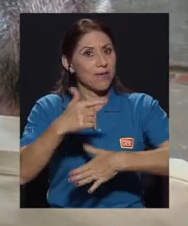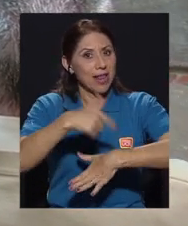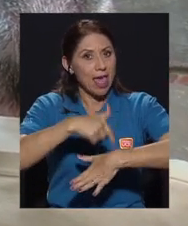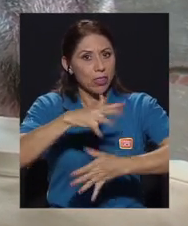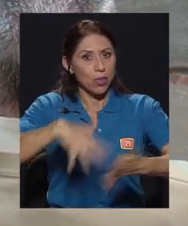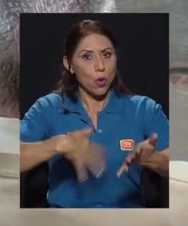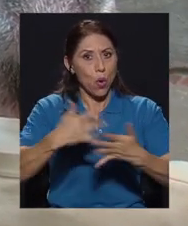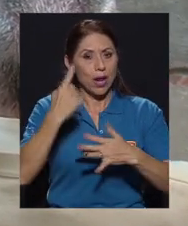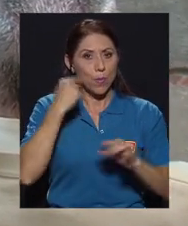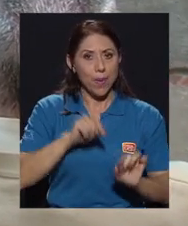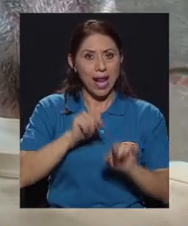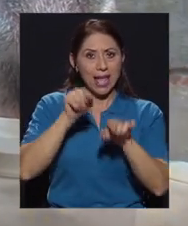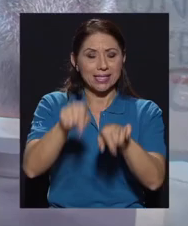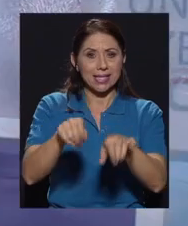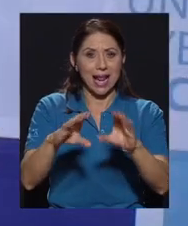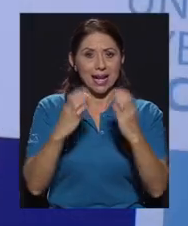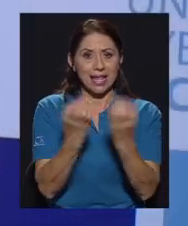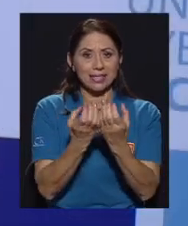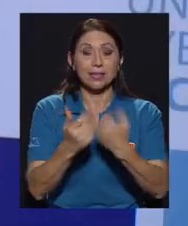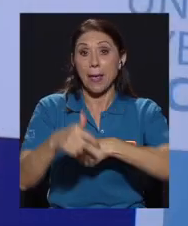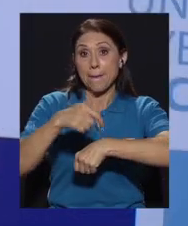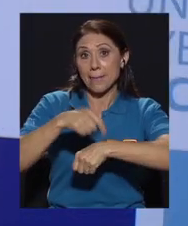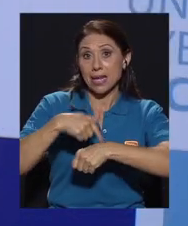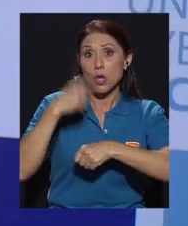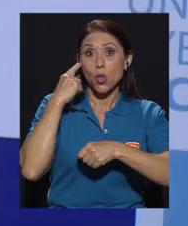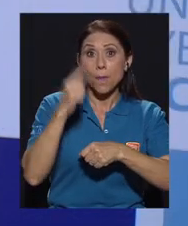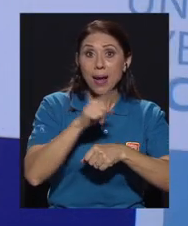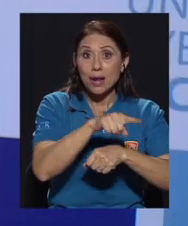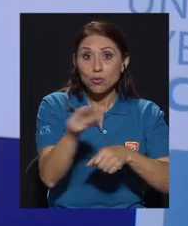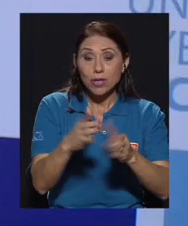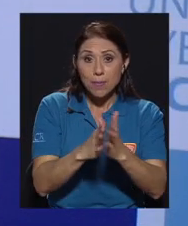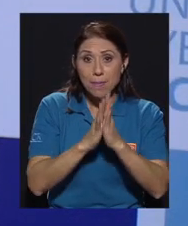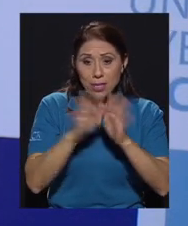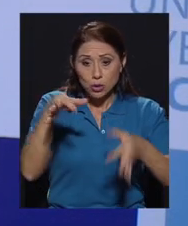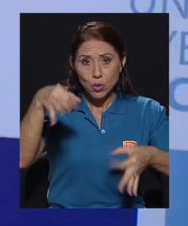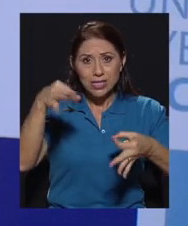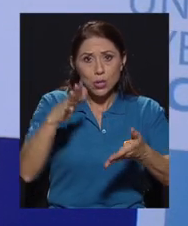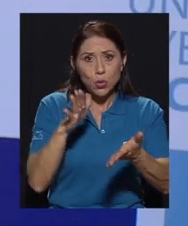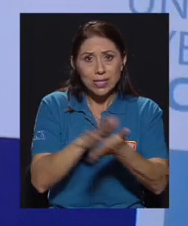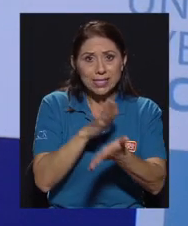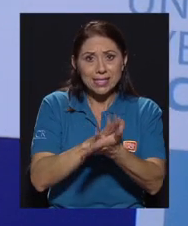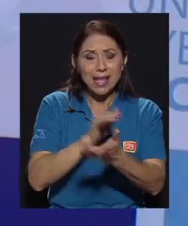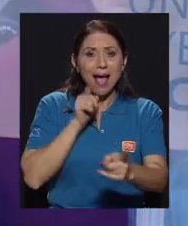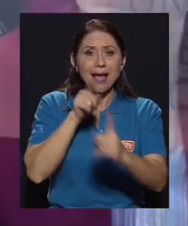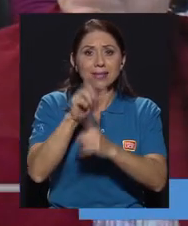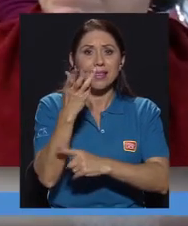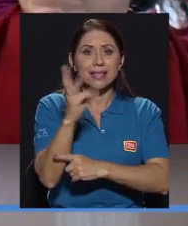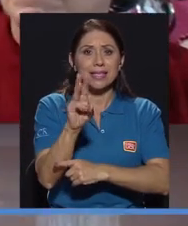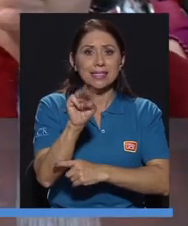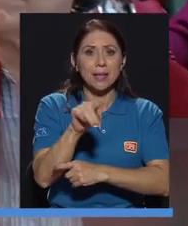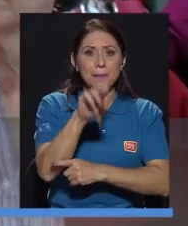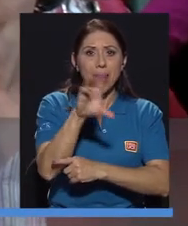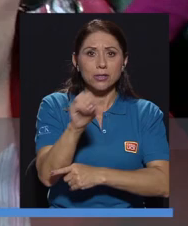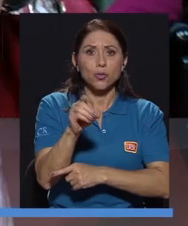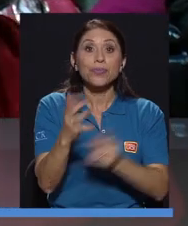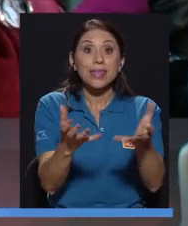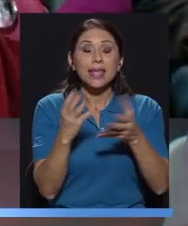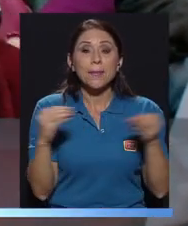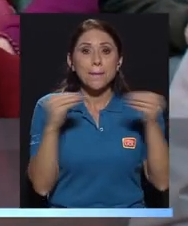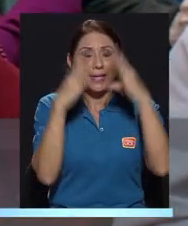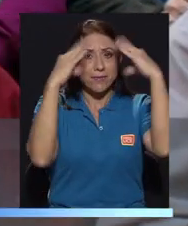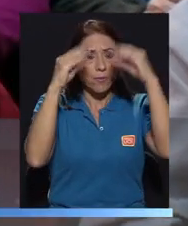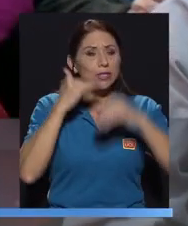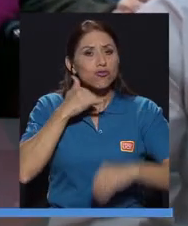para asistir a clases. El periodo para recibir solicitudes es hasta el 16 de marzo. Si desea mayor